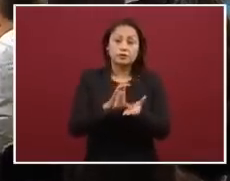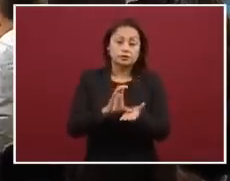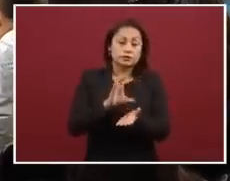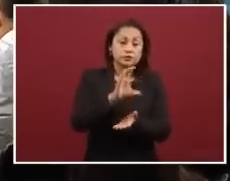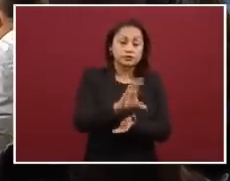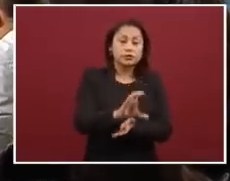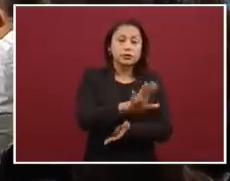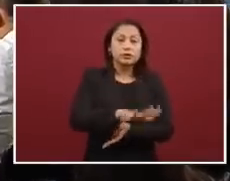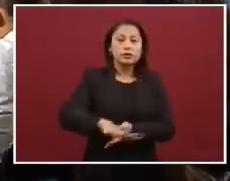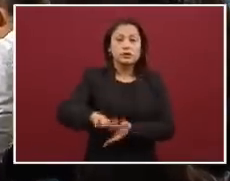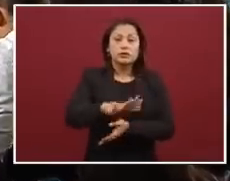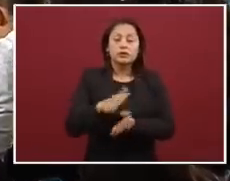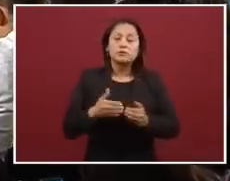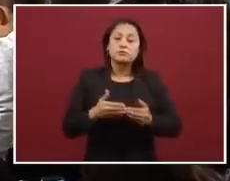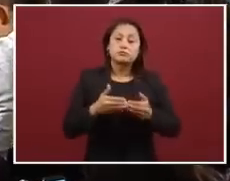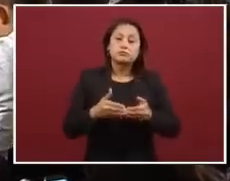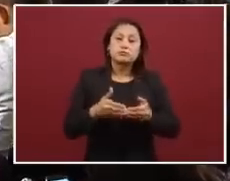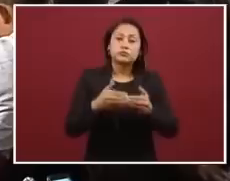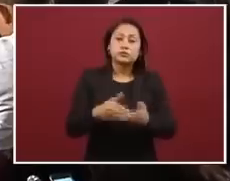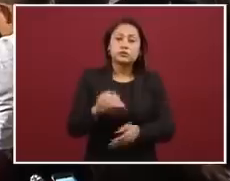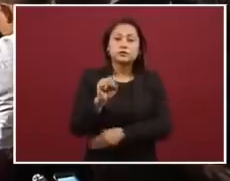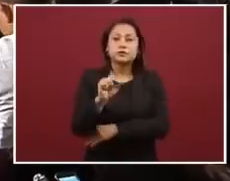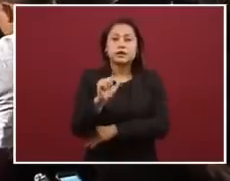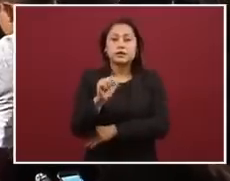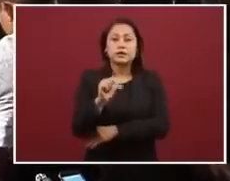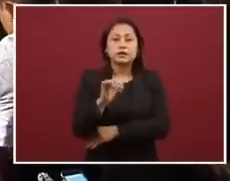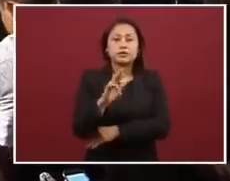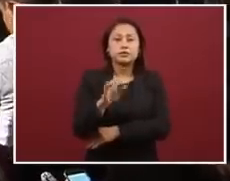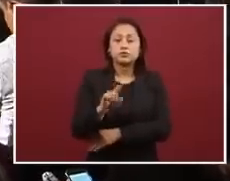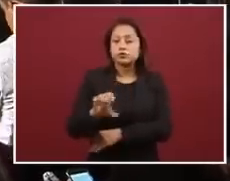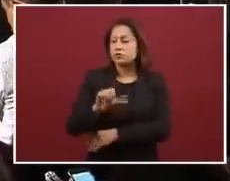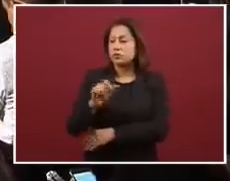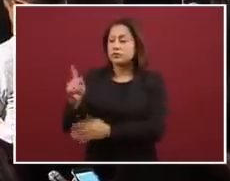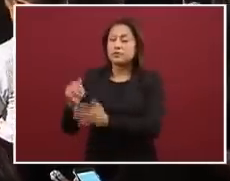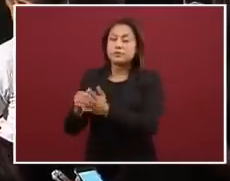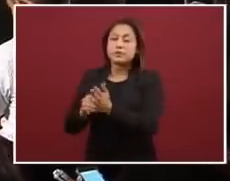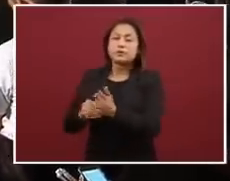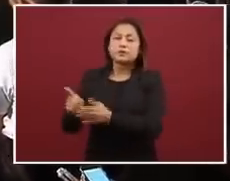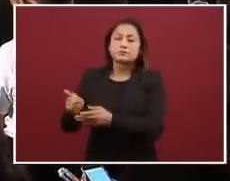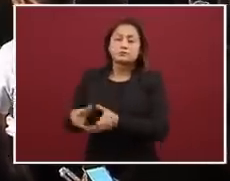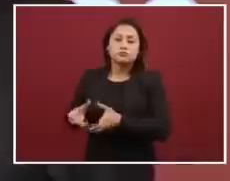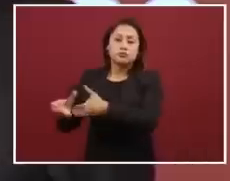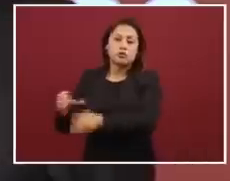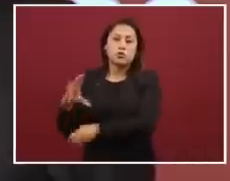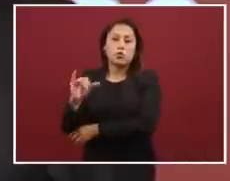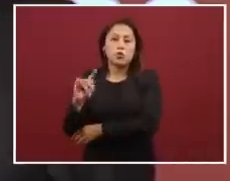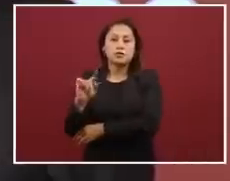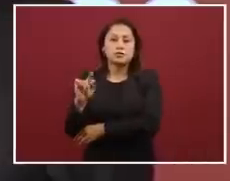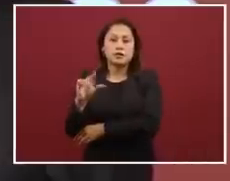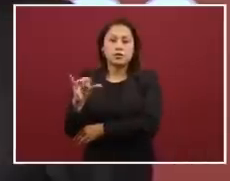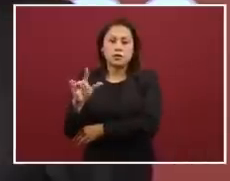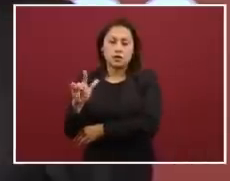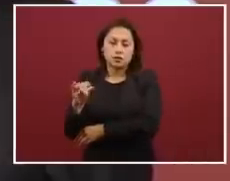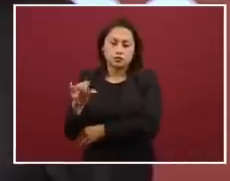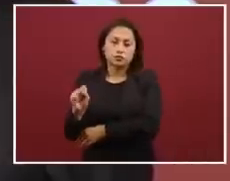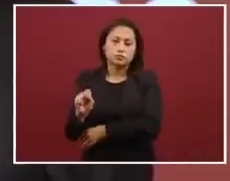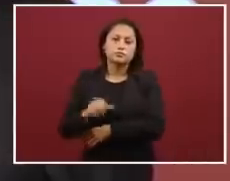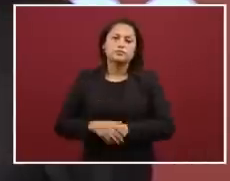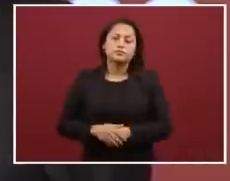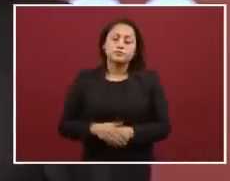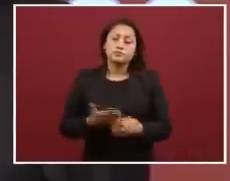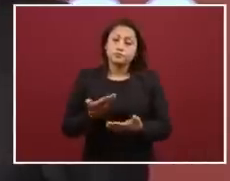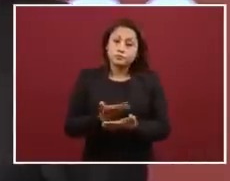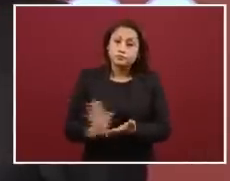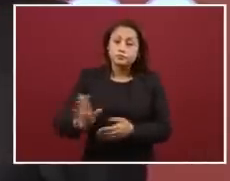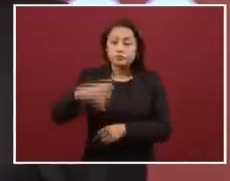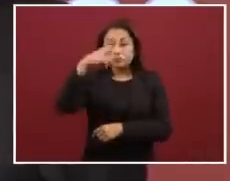el puerto de Salina Cruz y 1,500 millones Coatzacoalcos. Por el otro lado, México suministra el 15% más